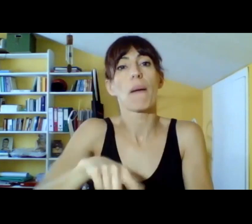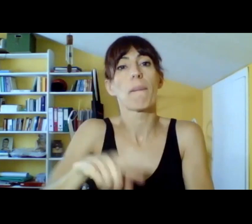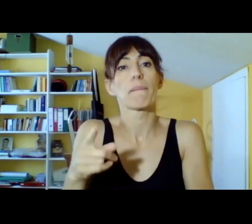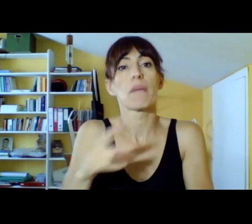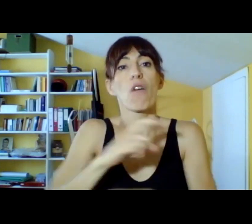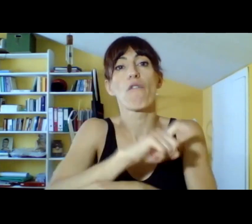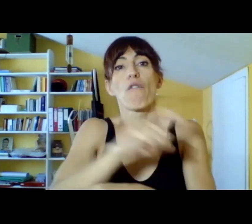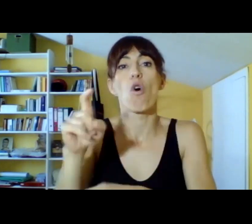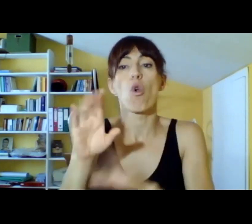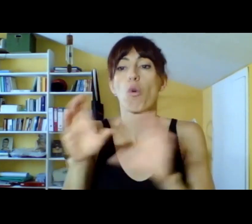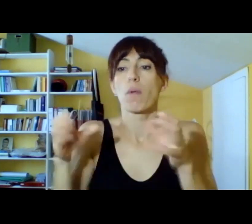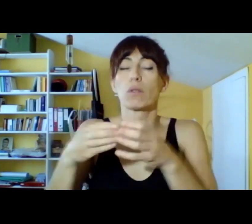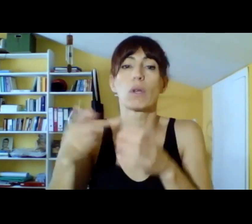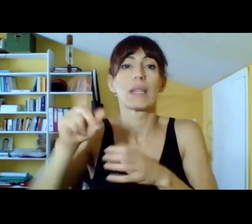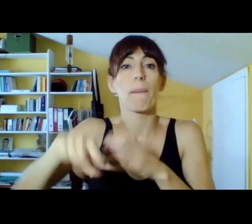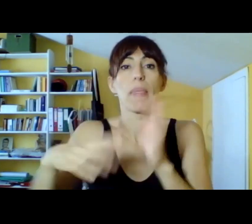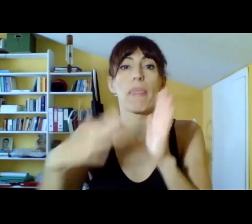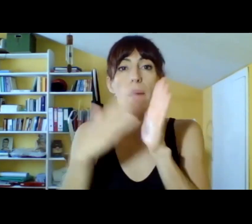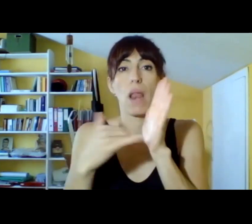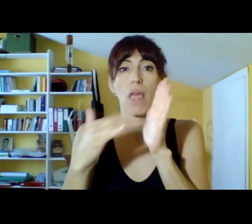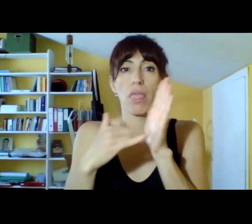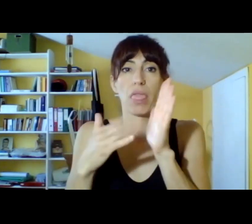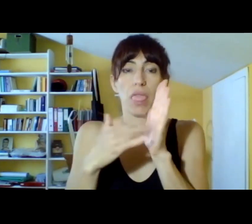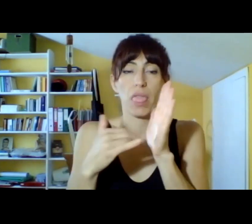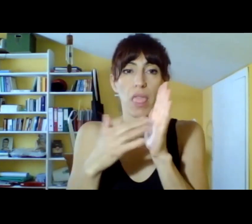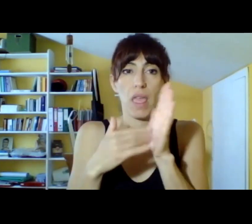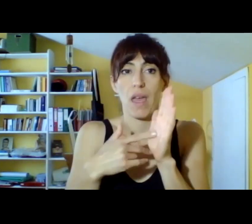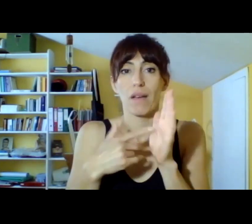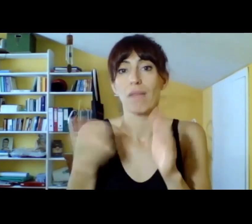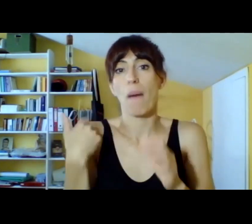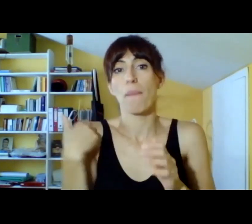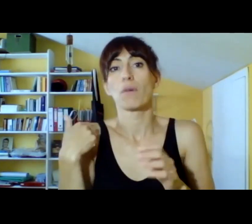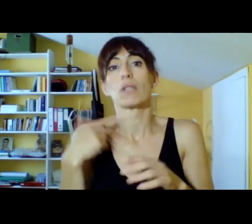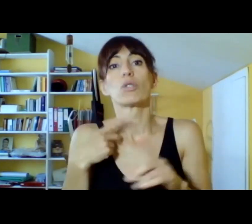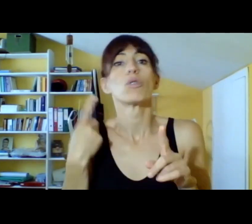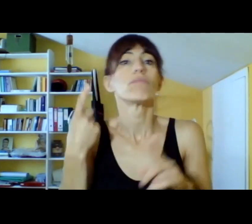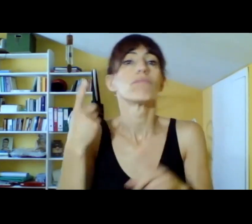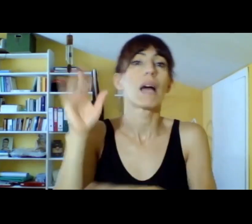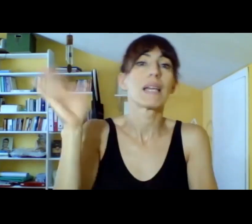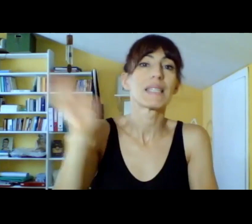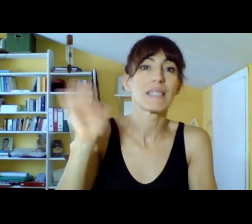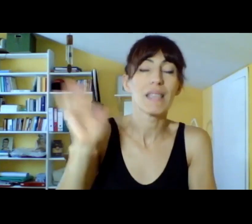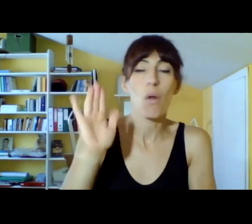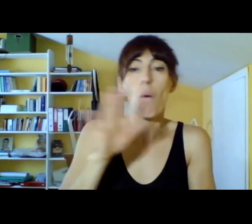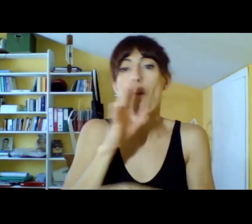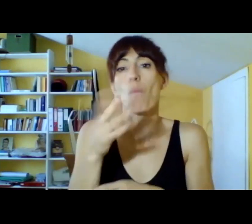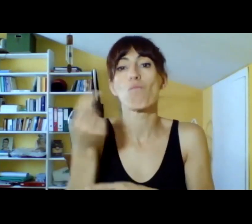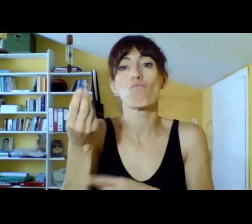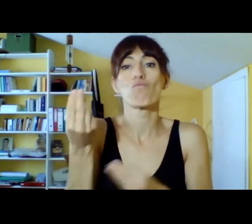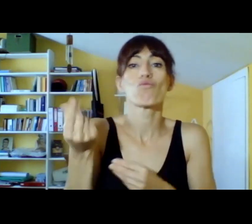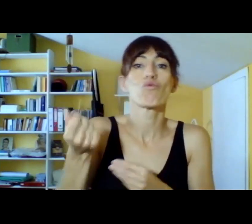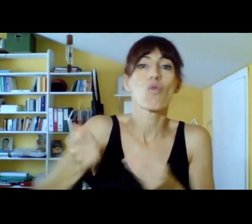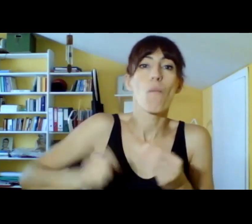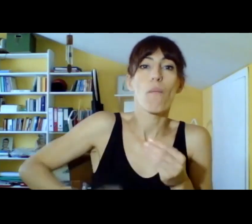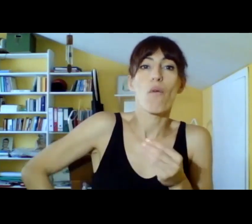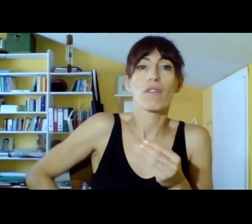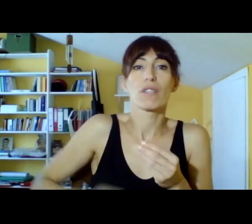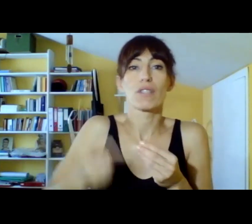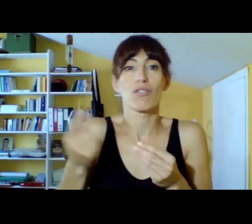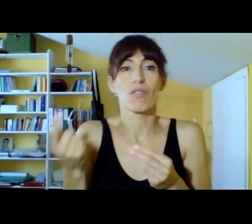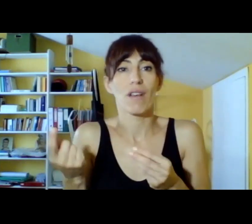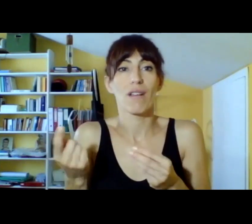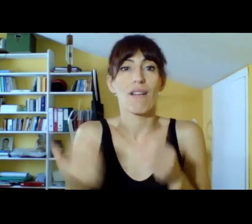de Valencia, que aprovecho para saludar porque ahora mismo hay muchos profesionales y muchas profesionales en